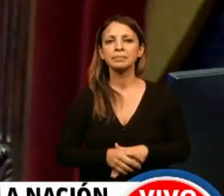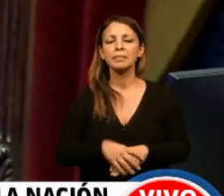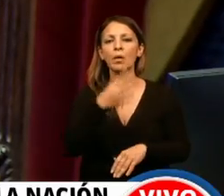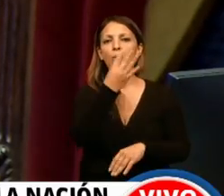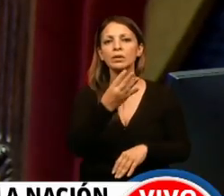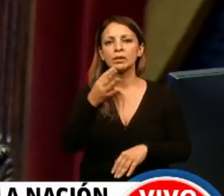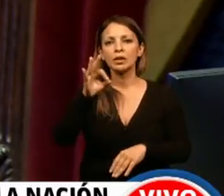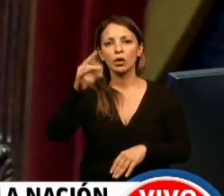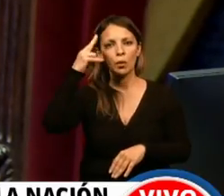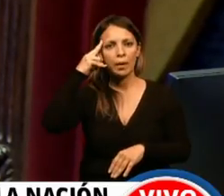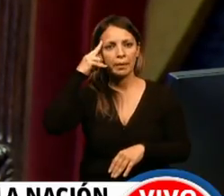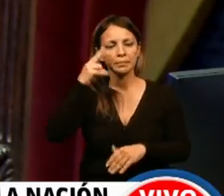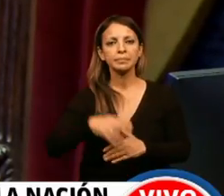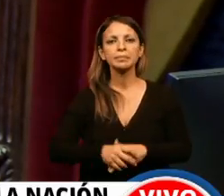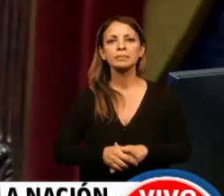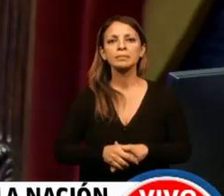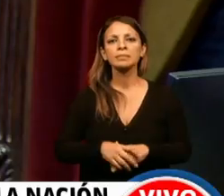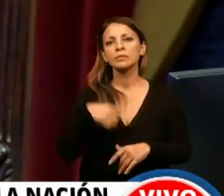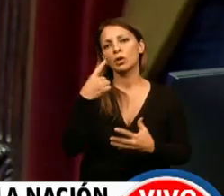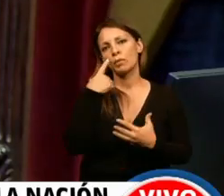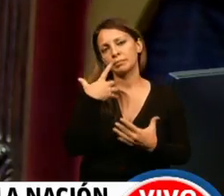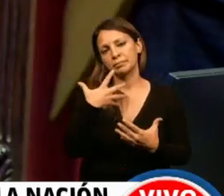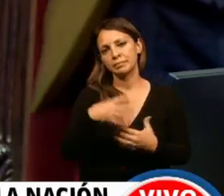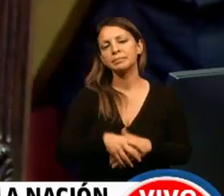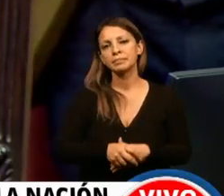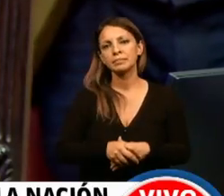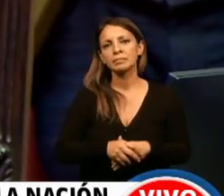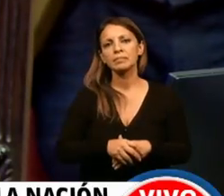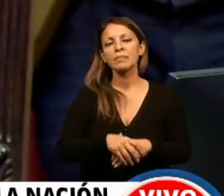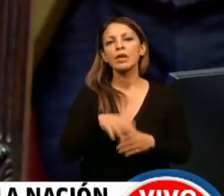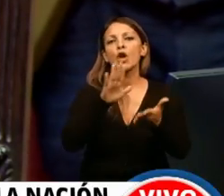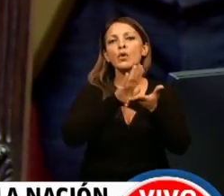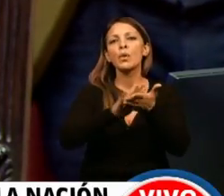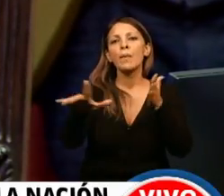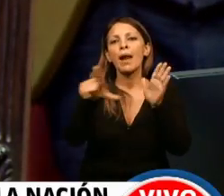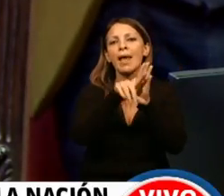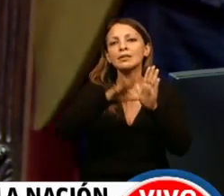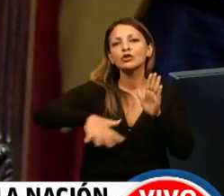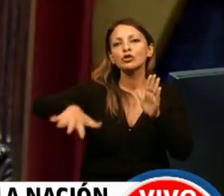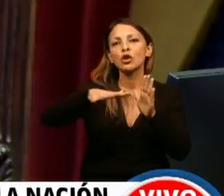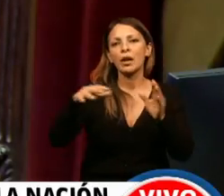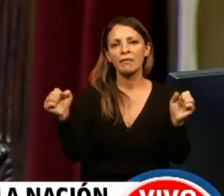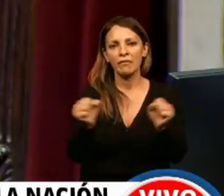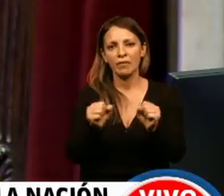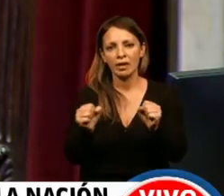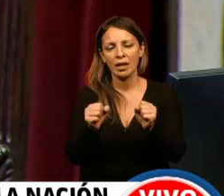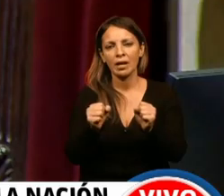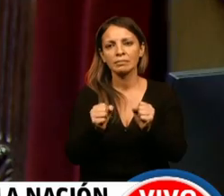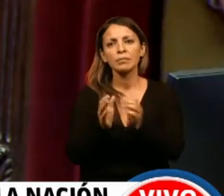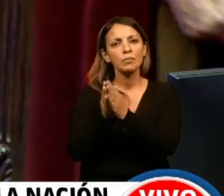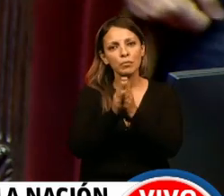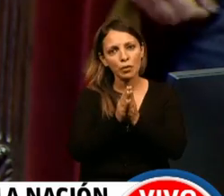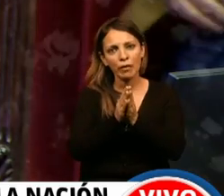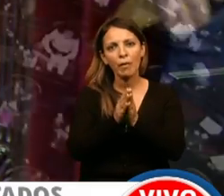409 conocida por todos como la nueva ley de zona fría sírvase marcar su